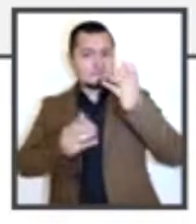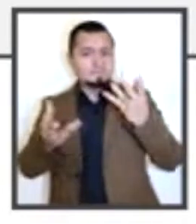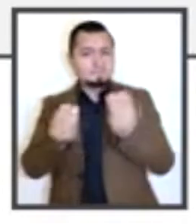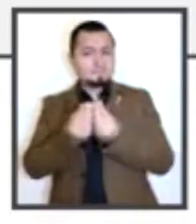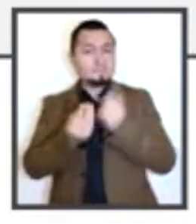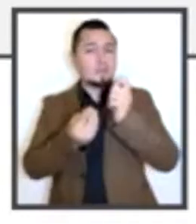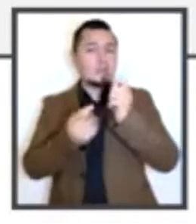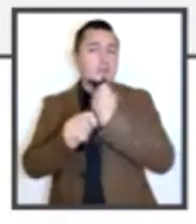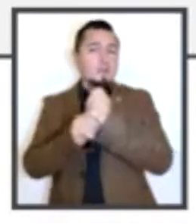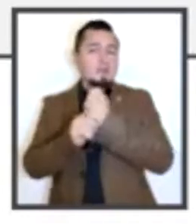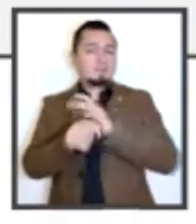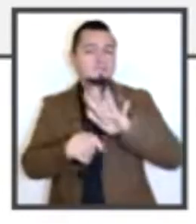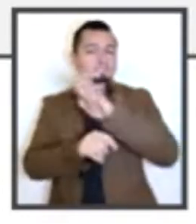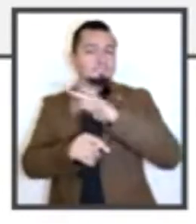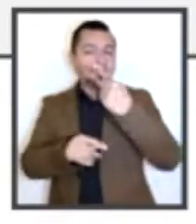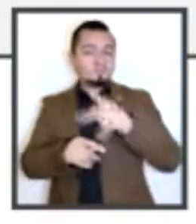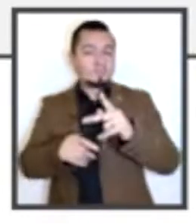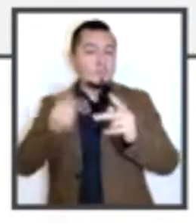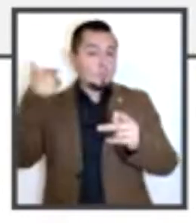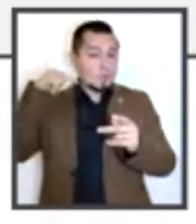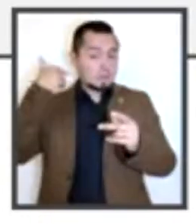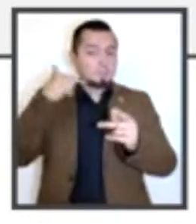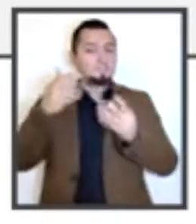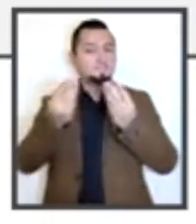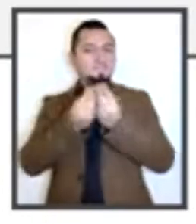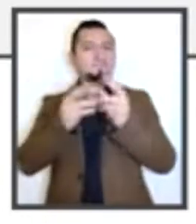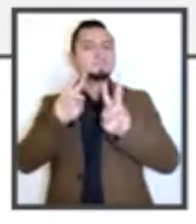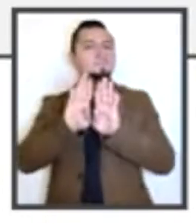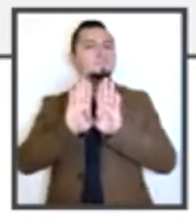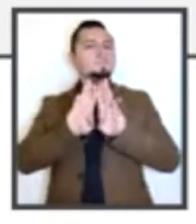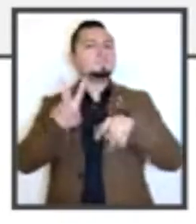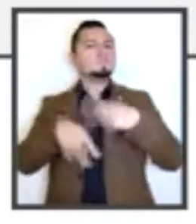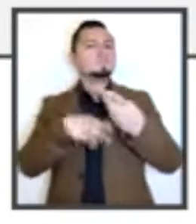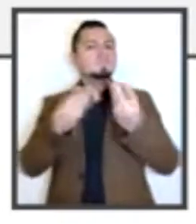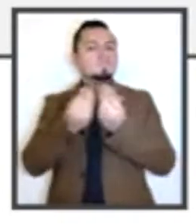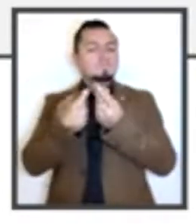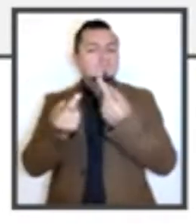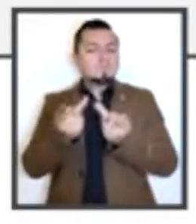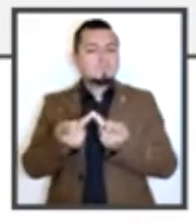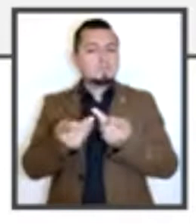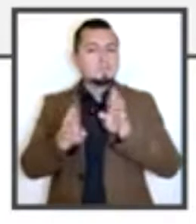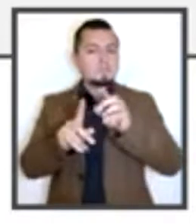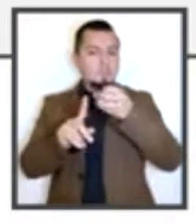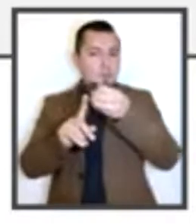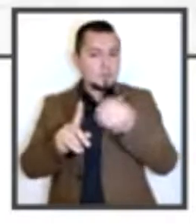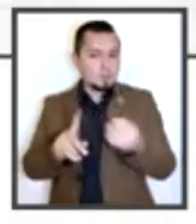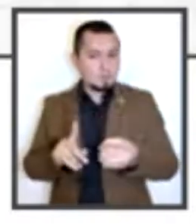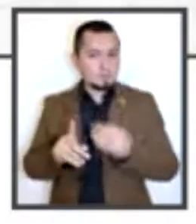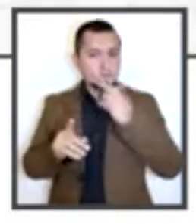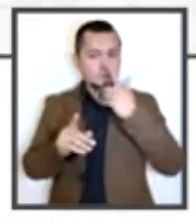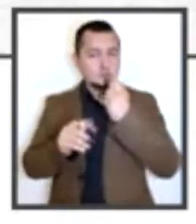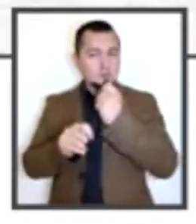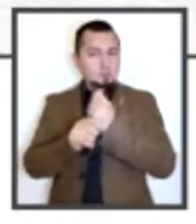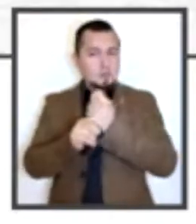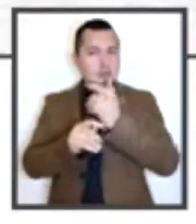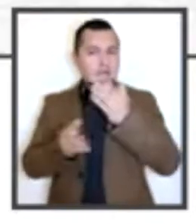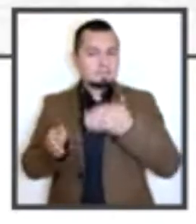área metropolitana de Guadalajara para aprobar la estrategia metropolitana de reordenamiento de rutas.